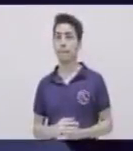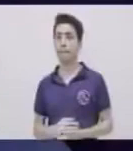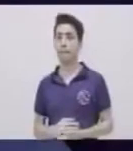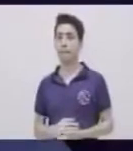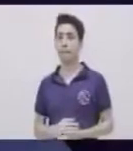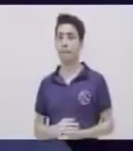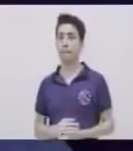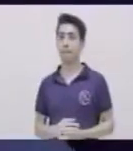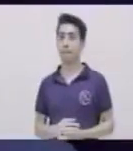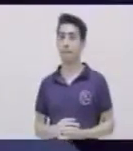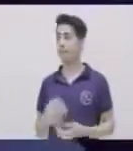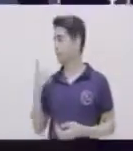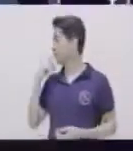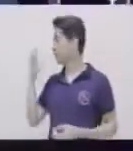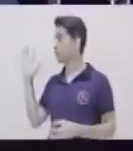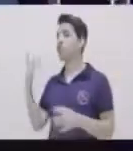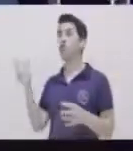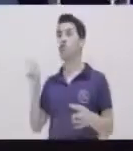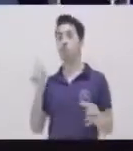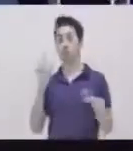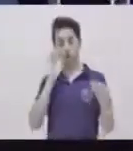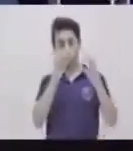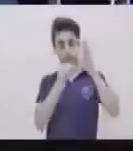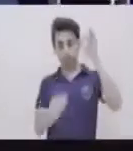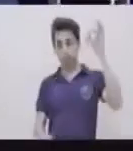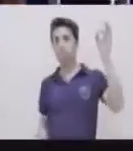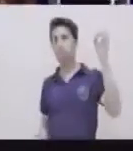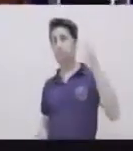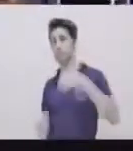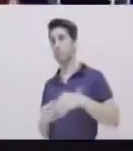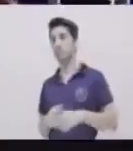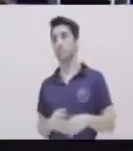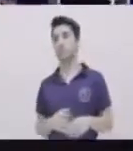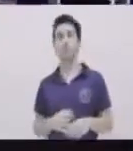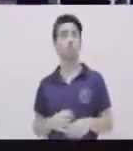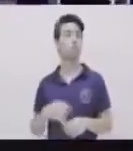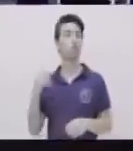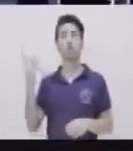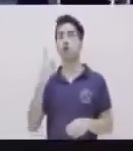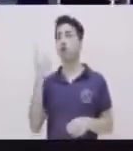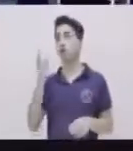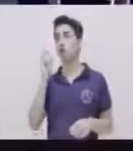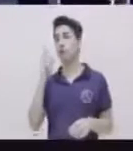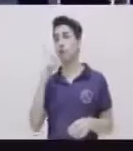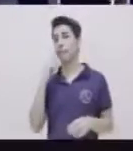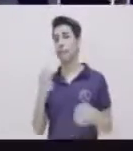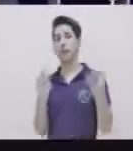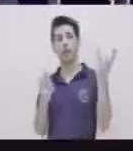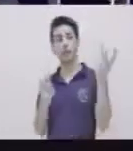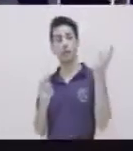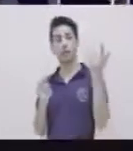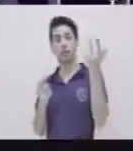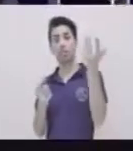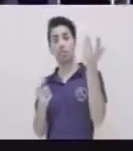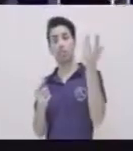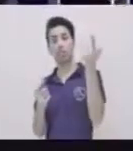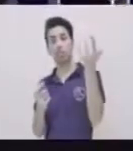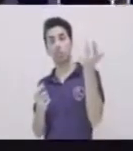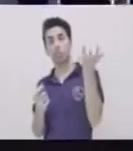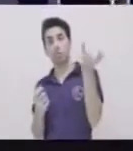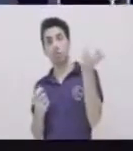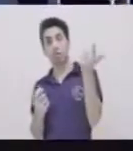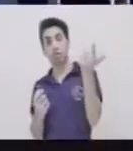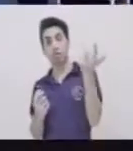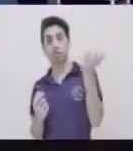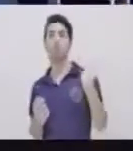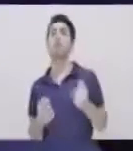¿Hemos oído eso? Sí, no, muy bien, en las películas, en las caricaturas, hoy vemos toda clase